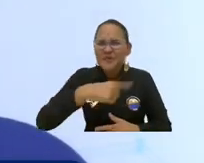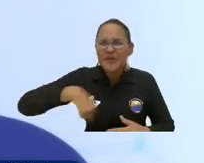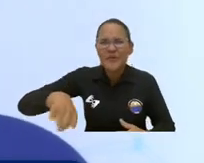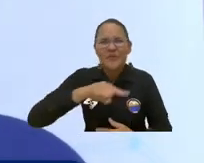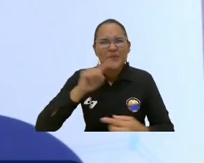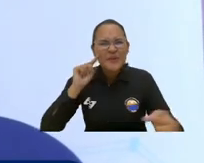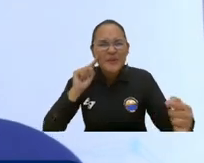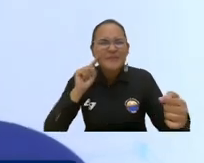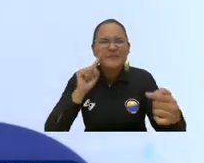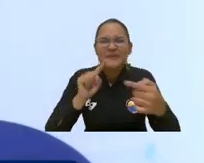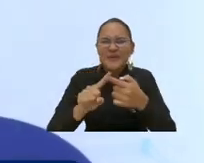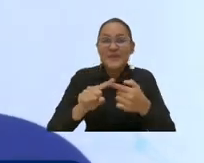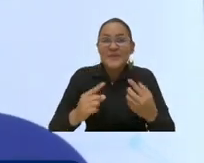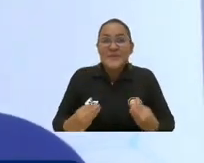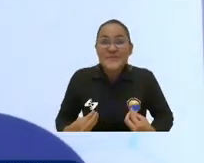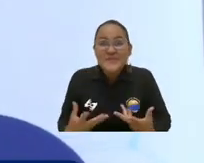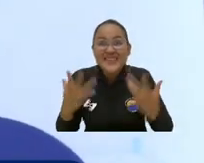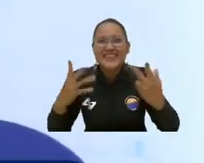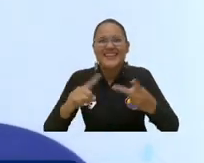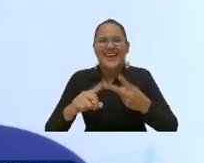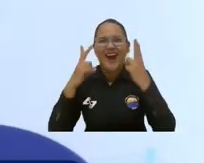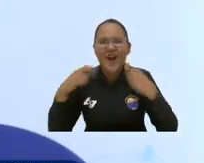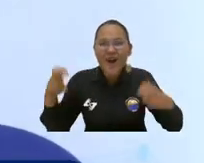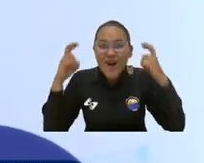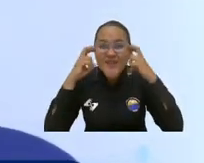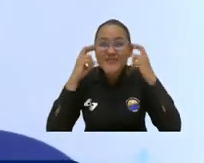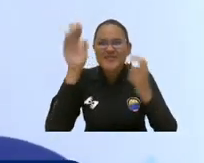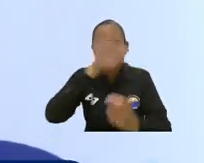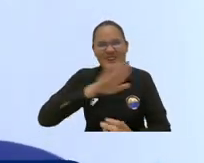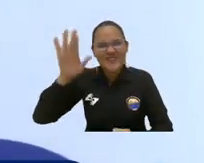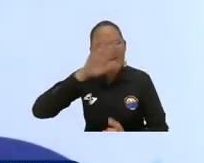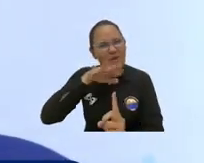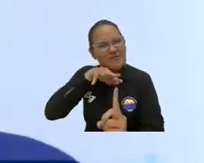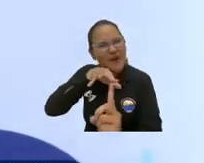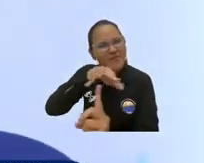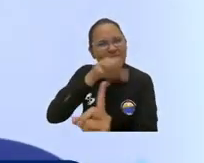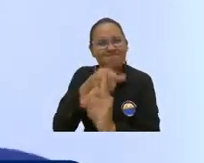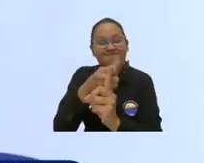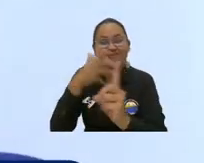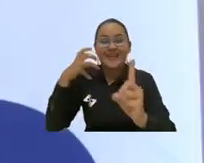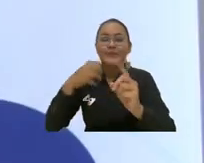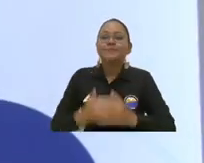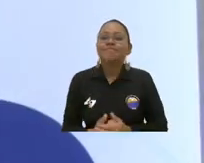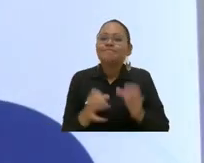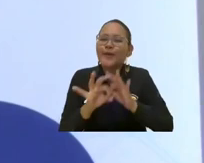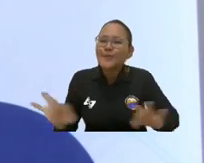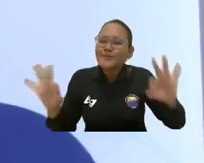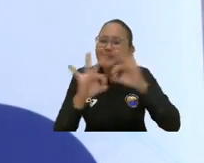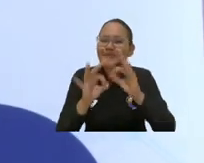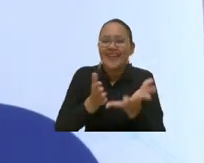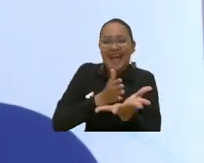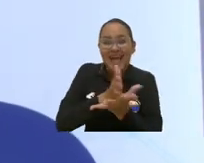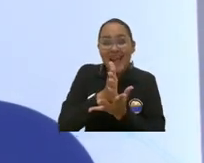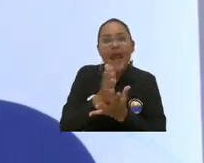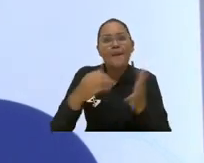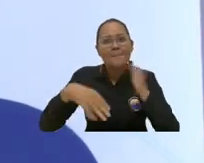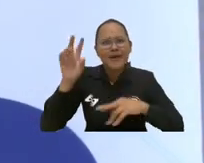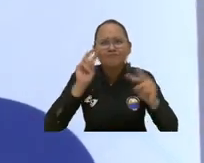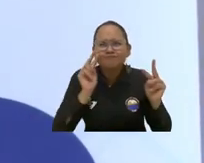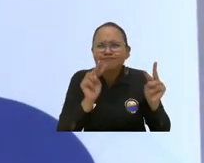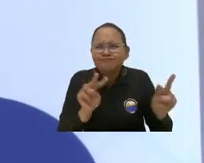sembrando vidas, estamos sembrando conocimiento y estamos impactando en el territorio. Es importante que nuestro